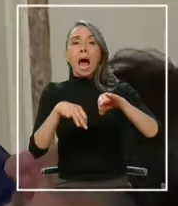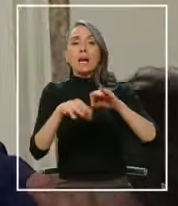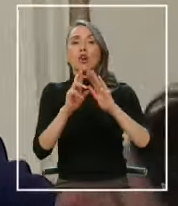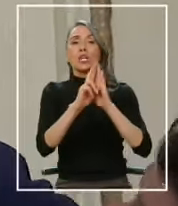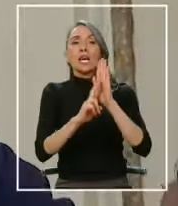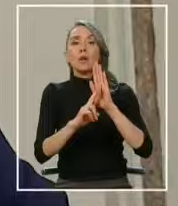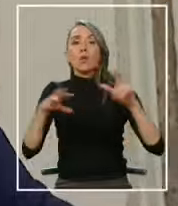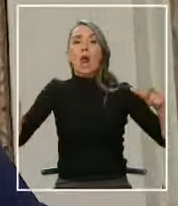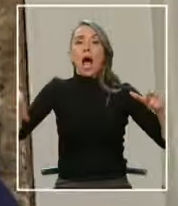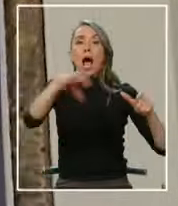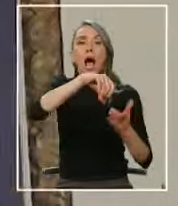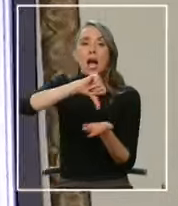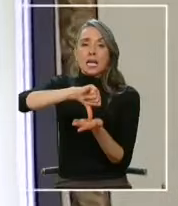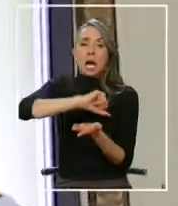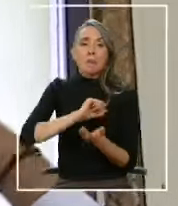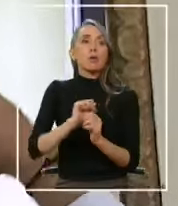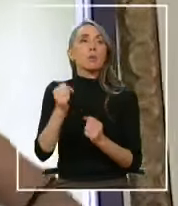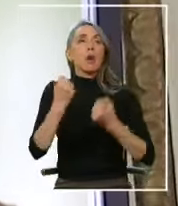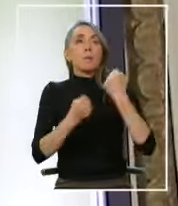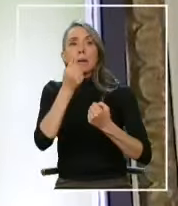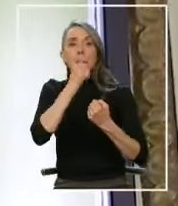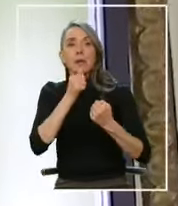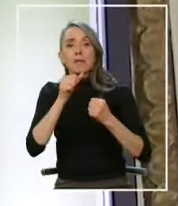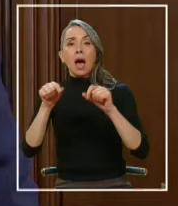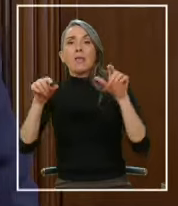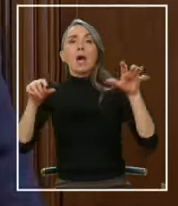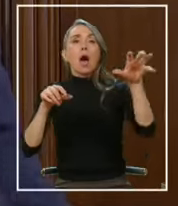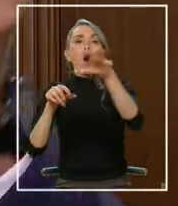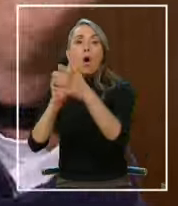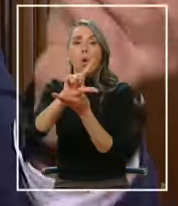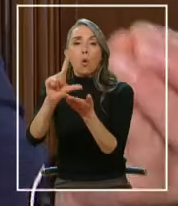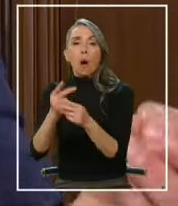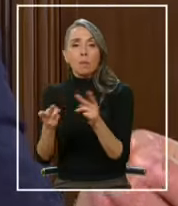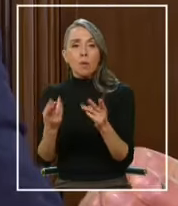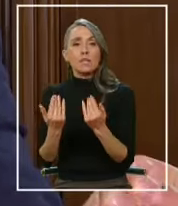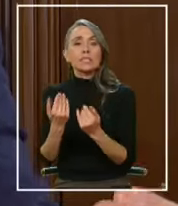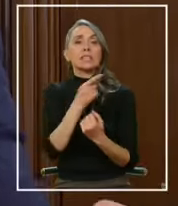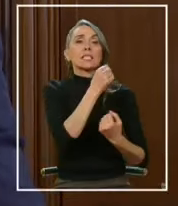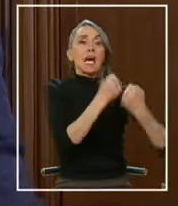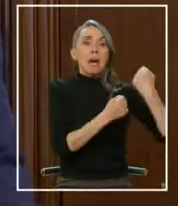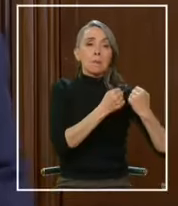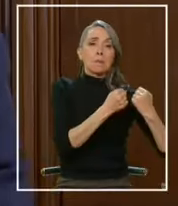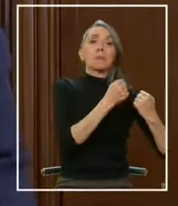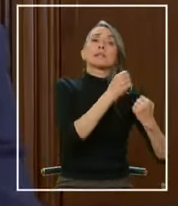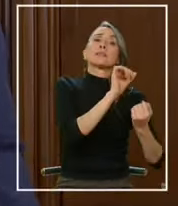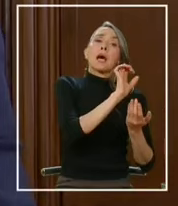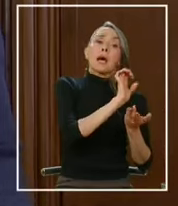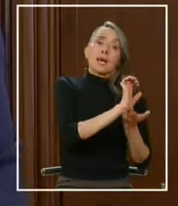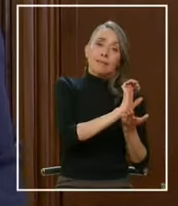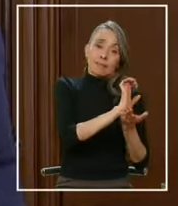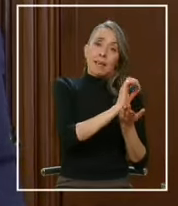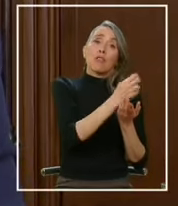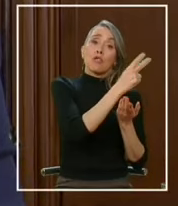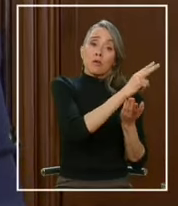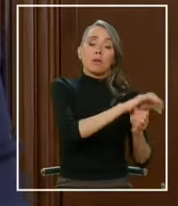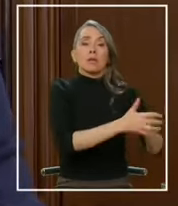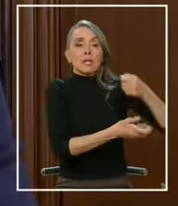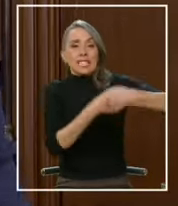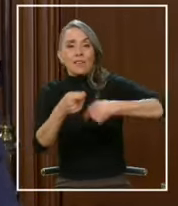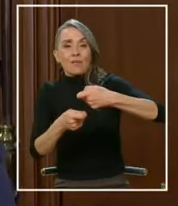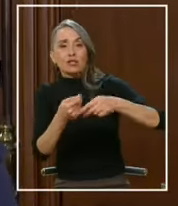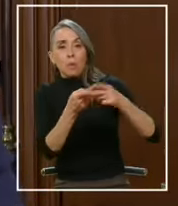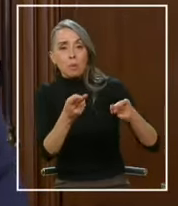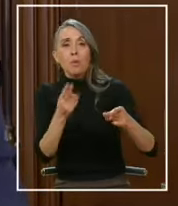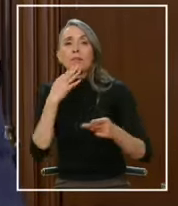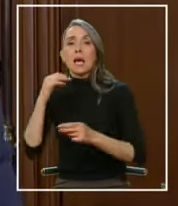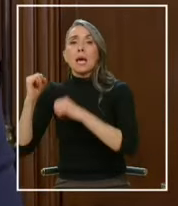capital. No podemos tener solo espacios privados o solo espacios públicos. Aquí se requiere inversión pública que atraiga inversión privada. A